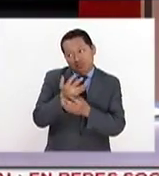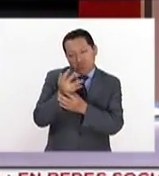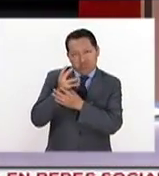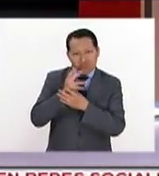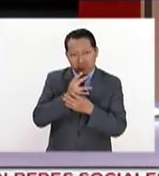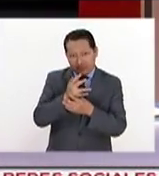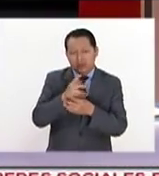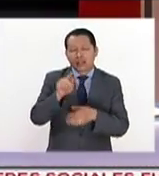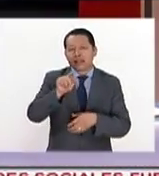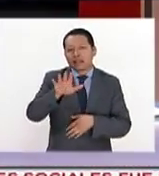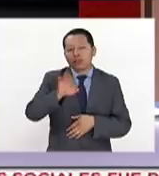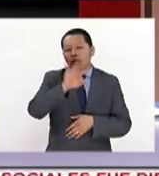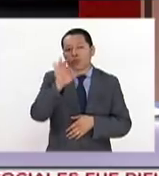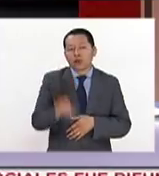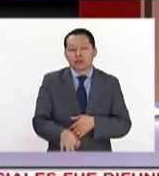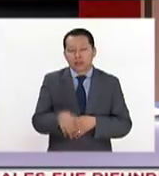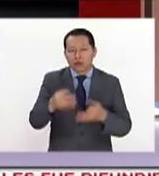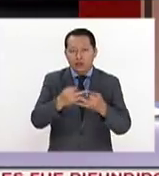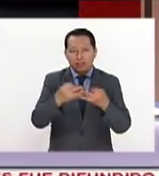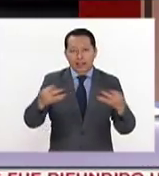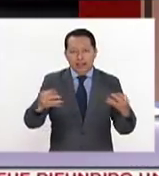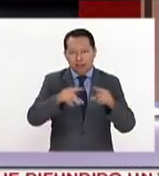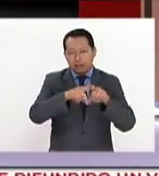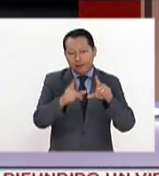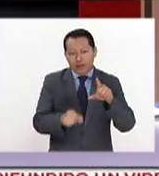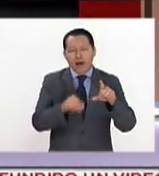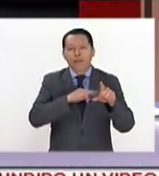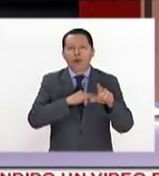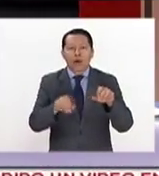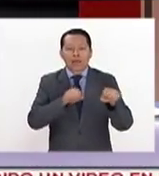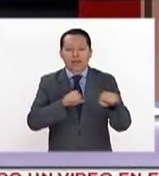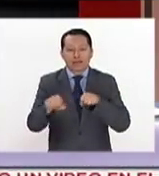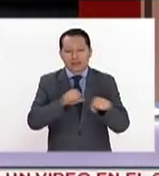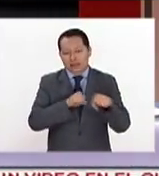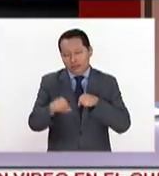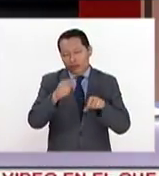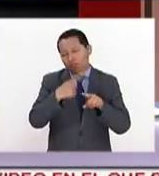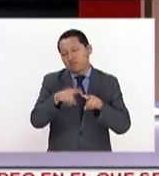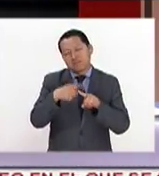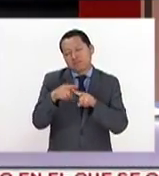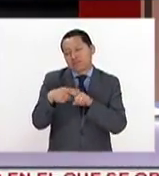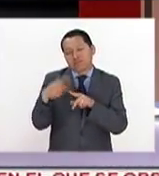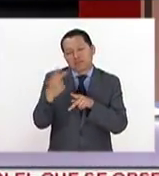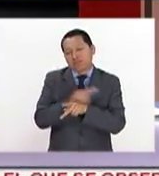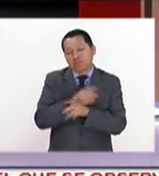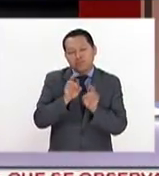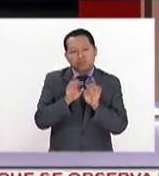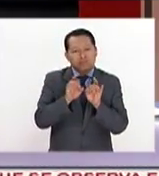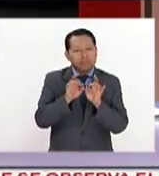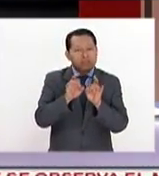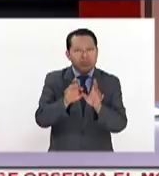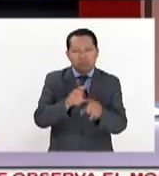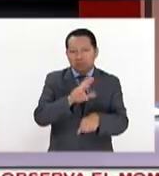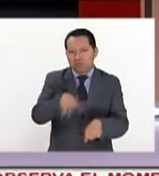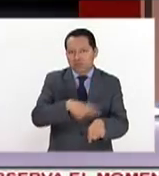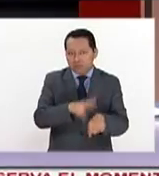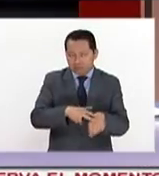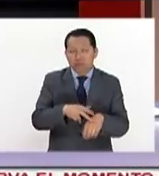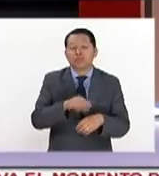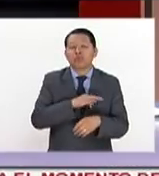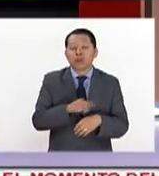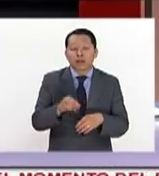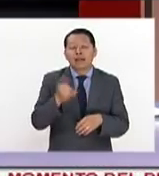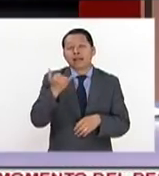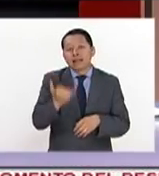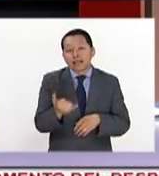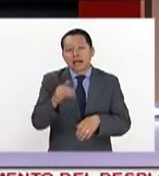expertos, 75% del territorio nacional es susceptible a sismos, entre otros asuntos de la naturaleza.